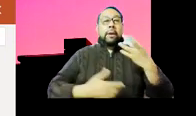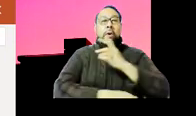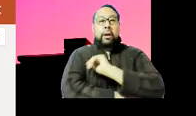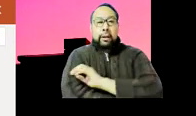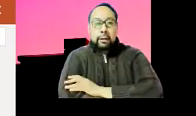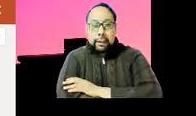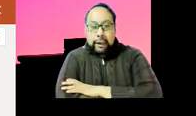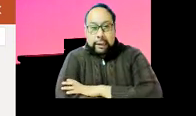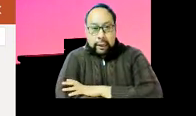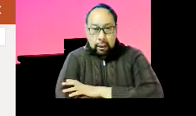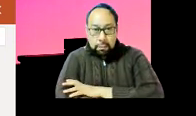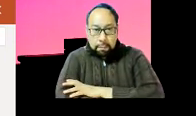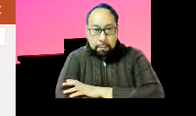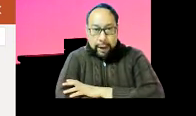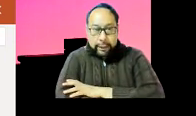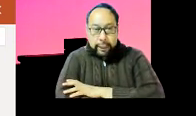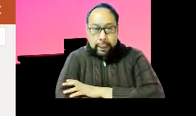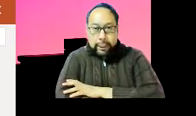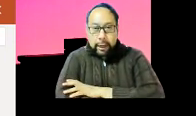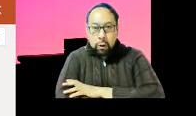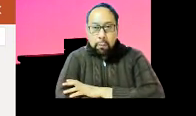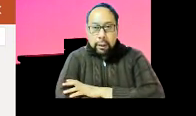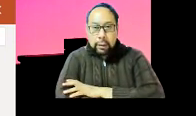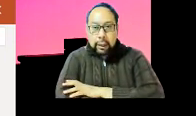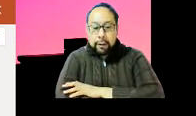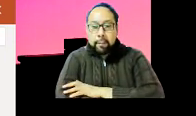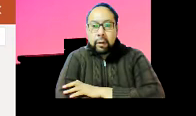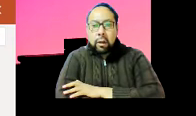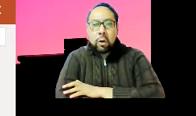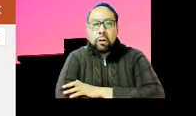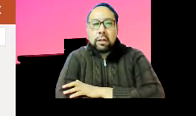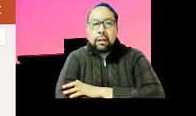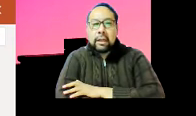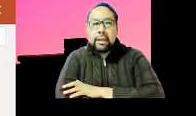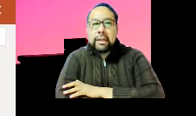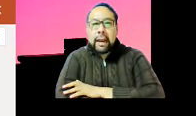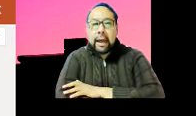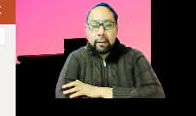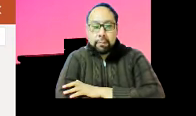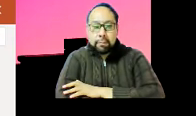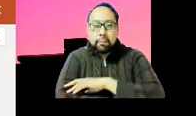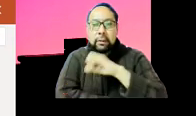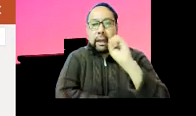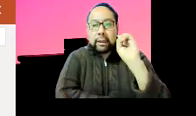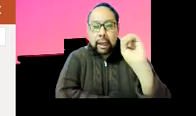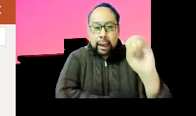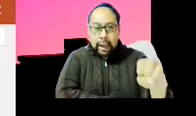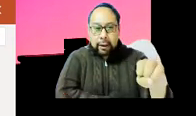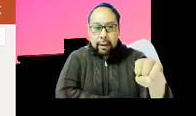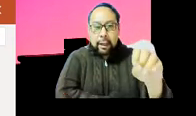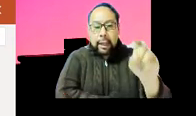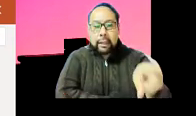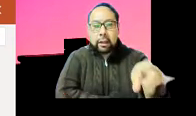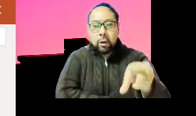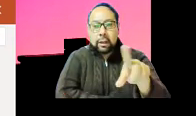Una de las mejores técnicas para intentar convencer consiste en señalar,